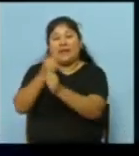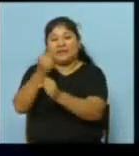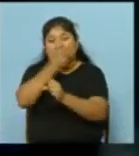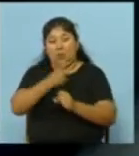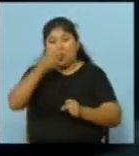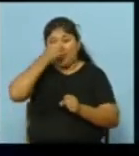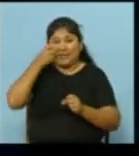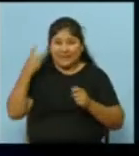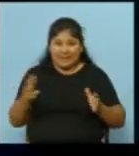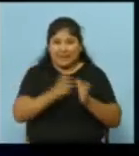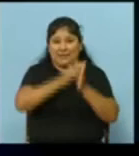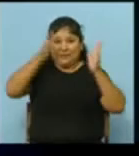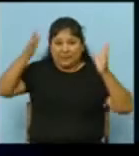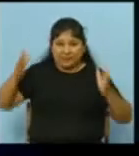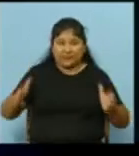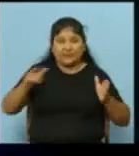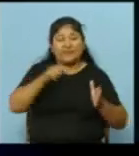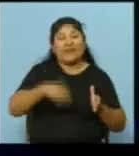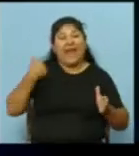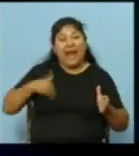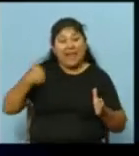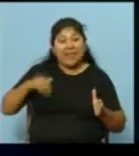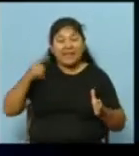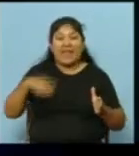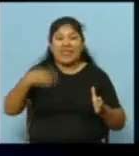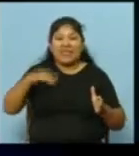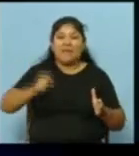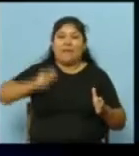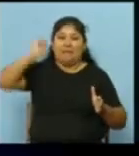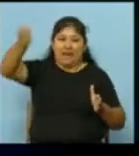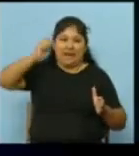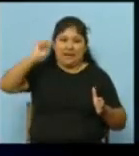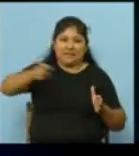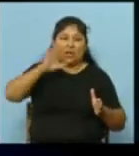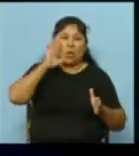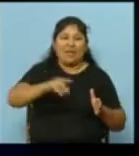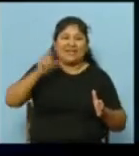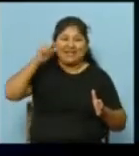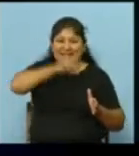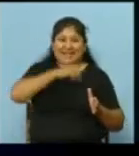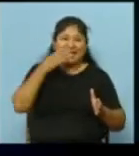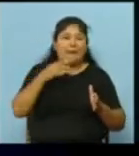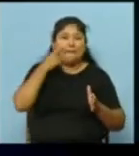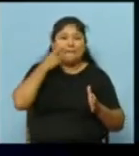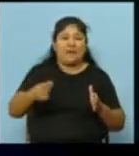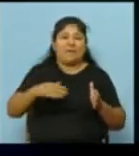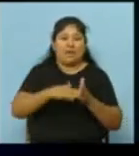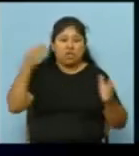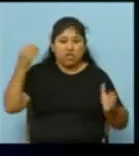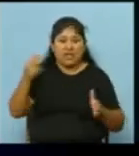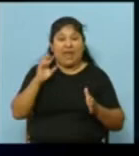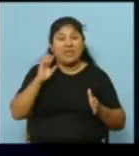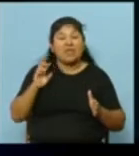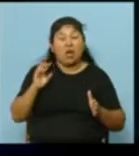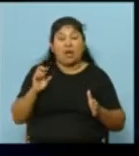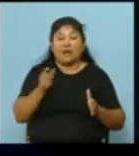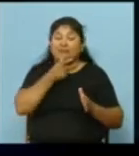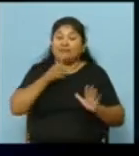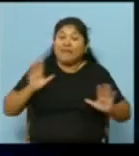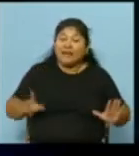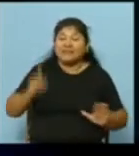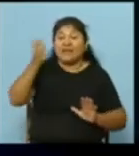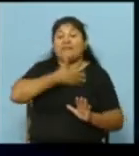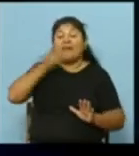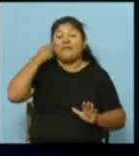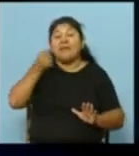sin una deuda impagable que el fondo monetario internacional si aceptará una eventual renegociación que